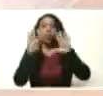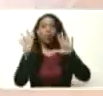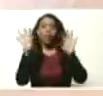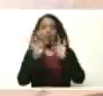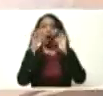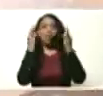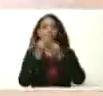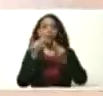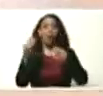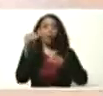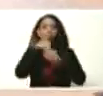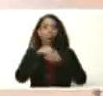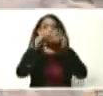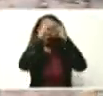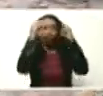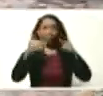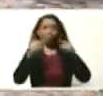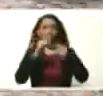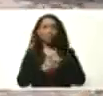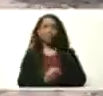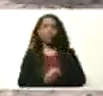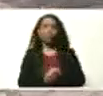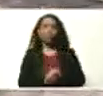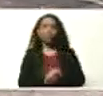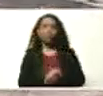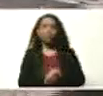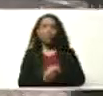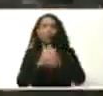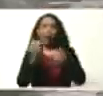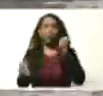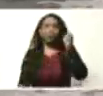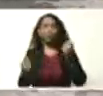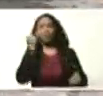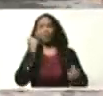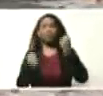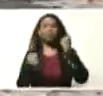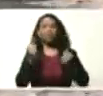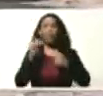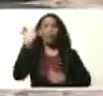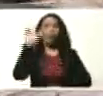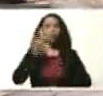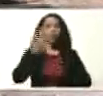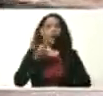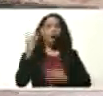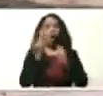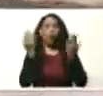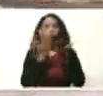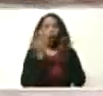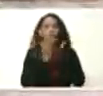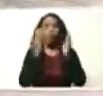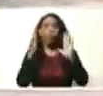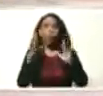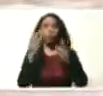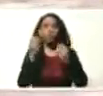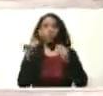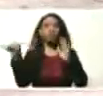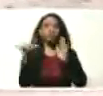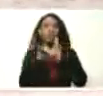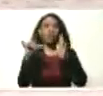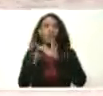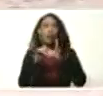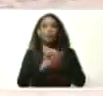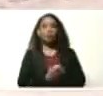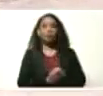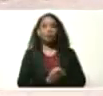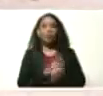familias en refugio, tanto en el gimnasio vertical de La Victoria como en una escuela rural muy cercana a Tumapuey,